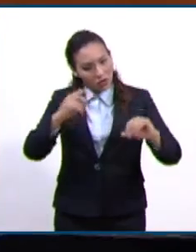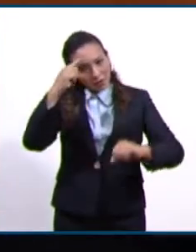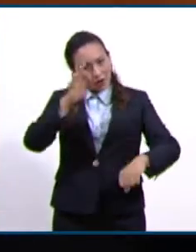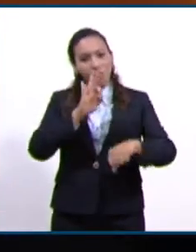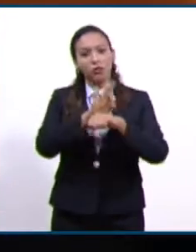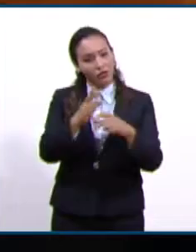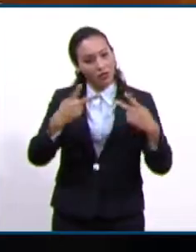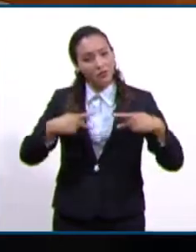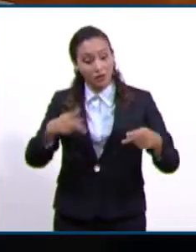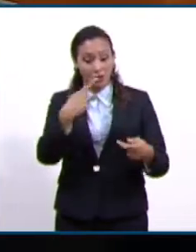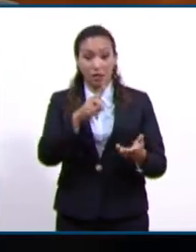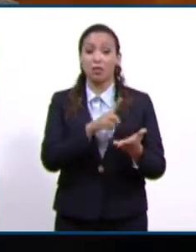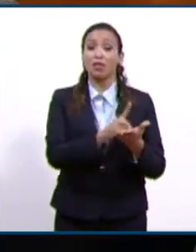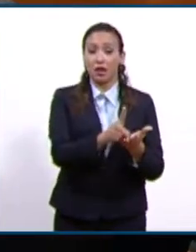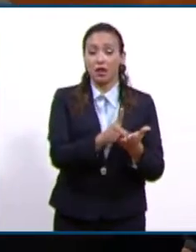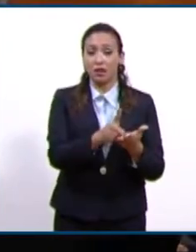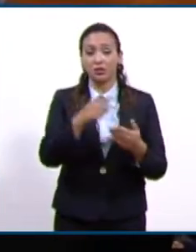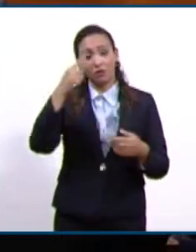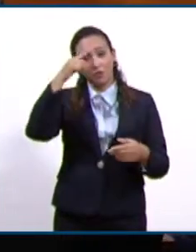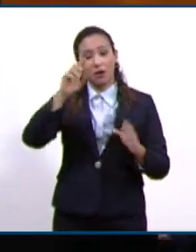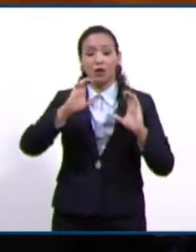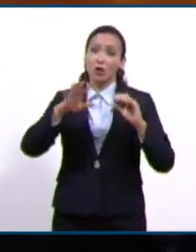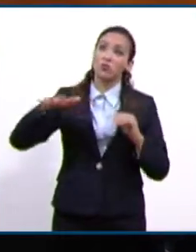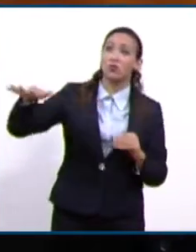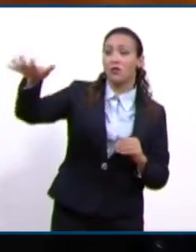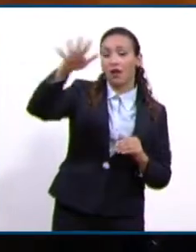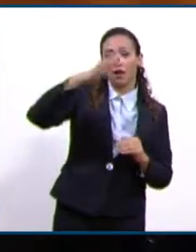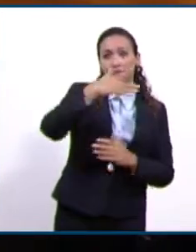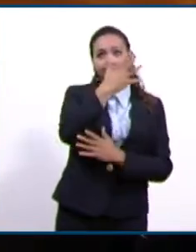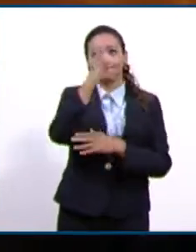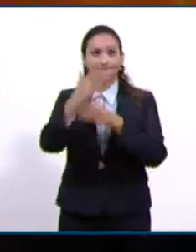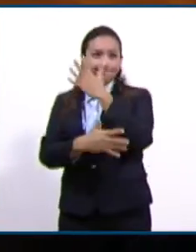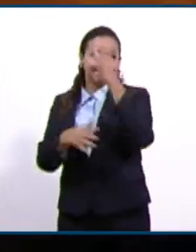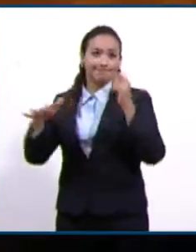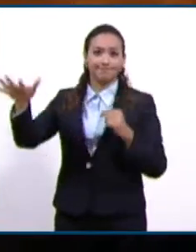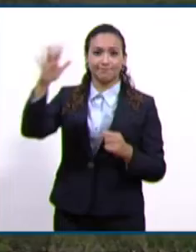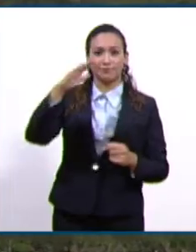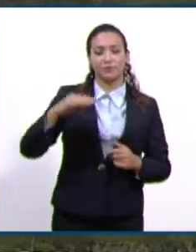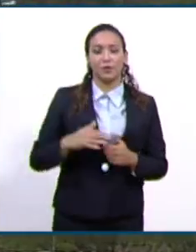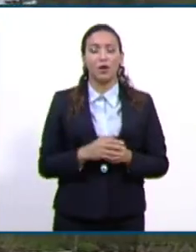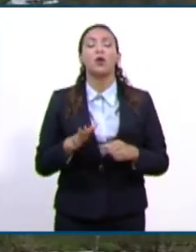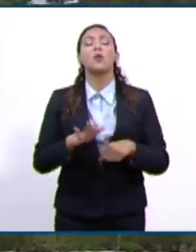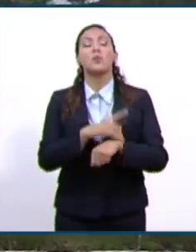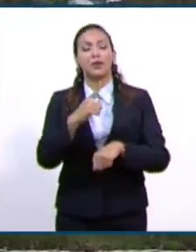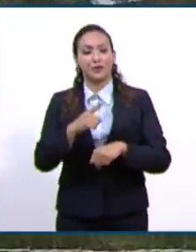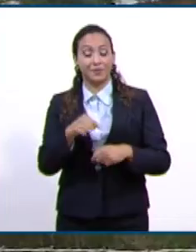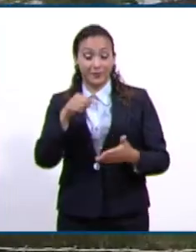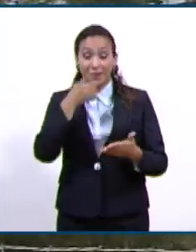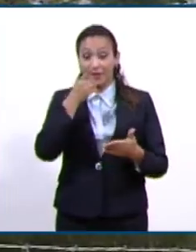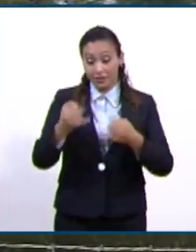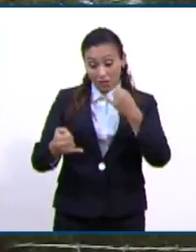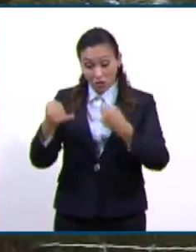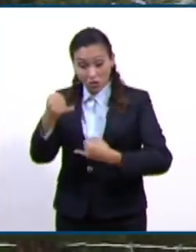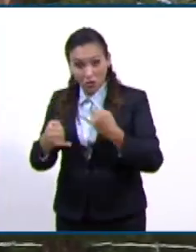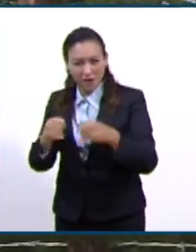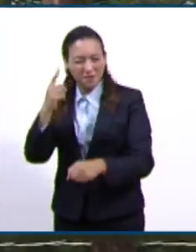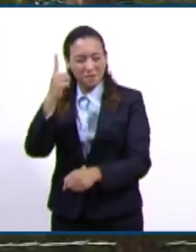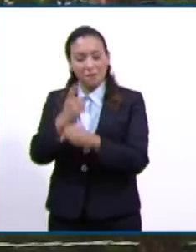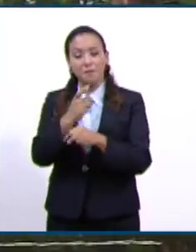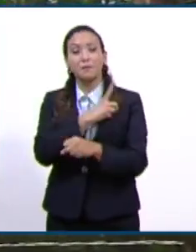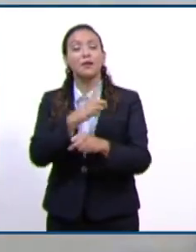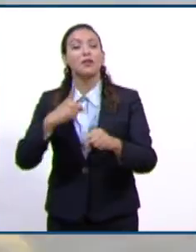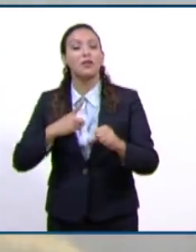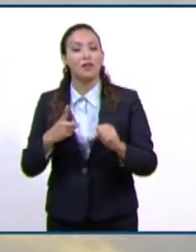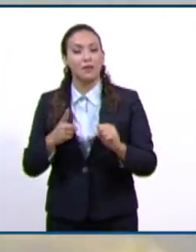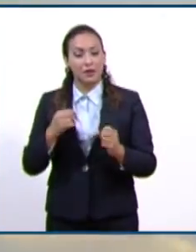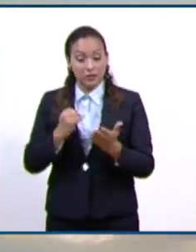protección del derecho al medio ambiente sano. En especial, la interpretación que determina que los jueces deben privilegiar la toma